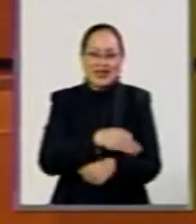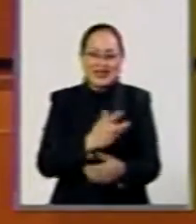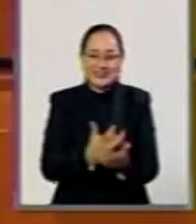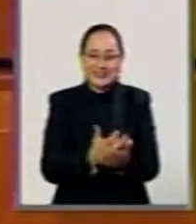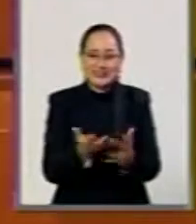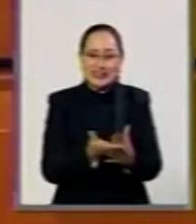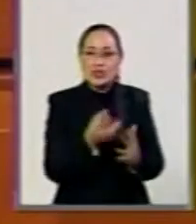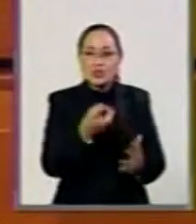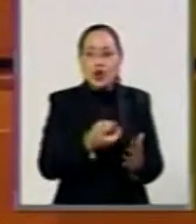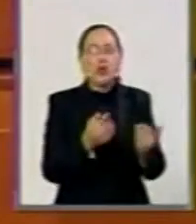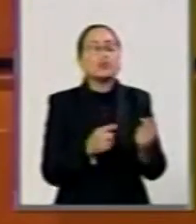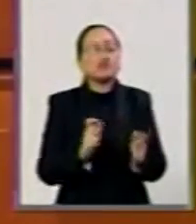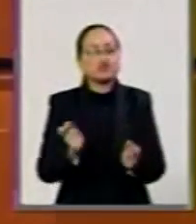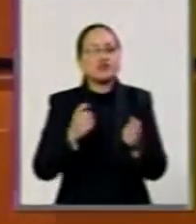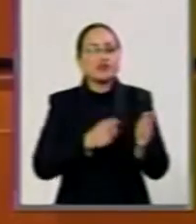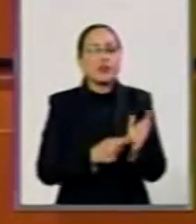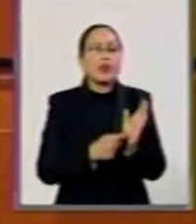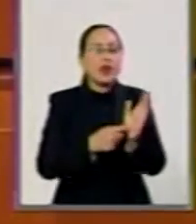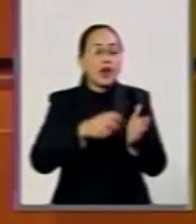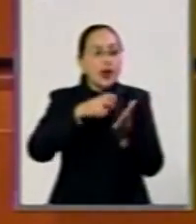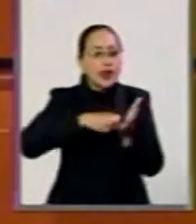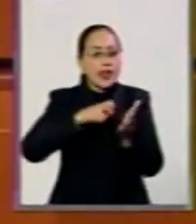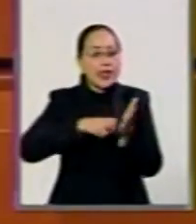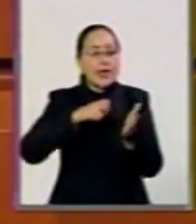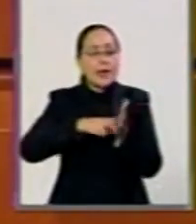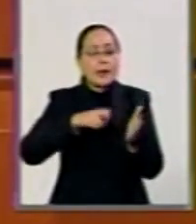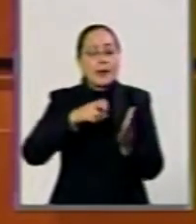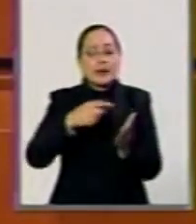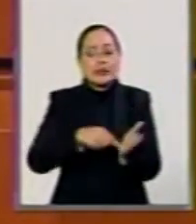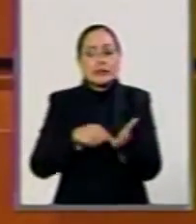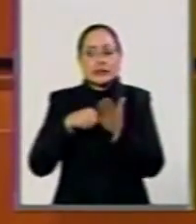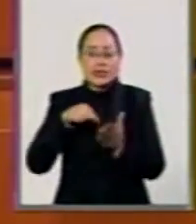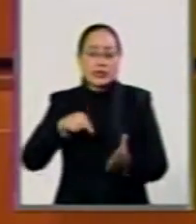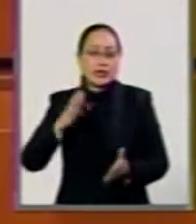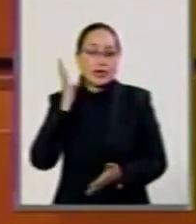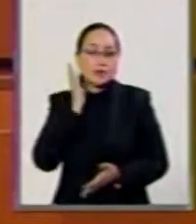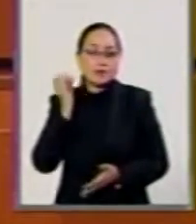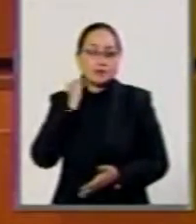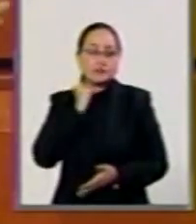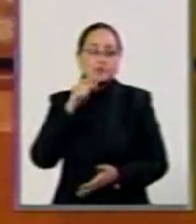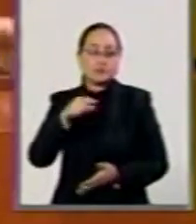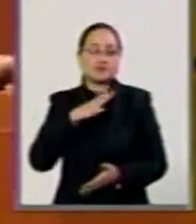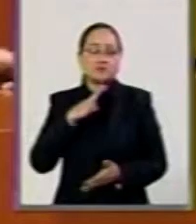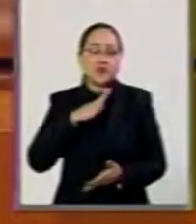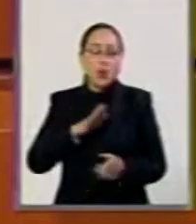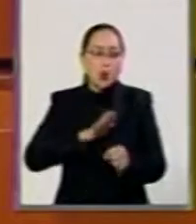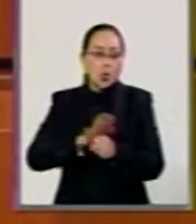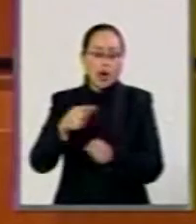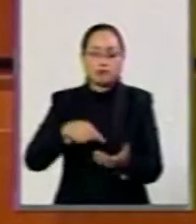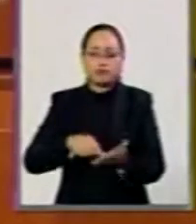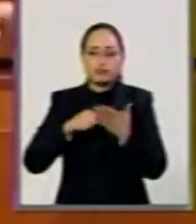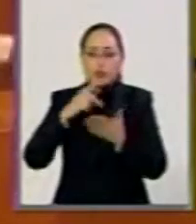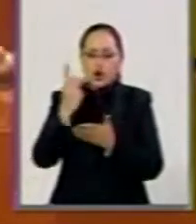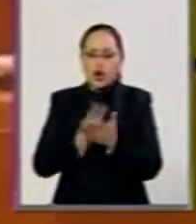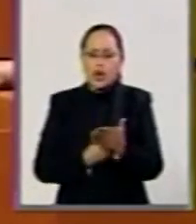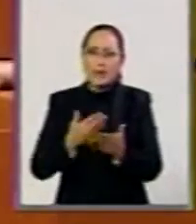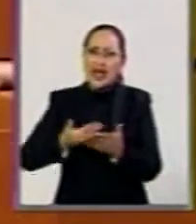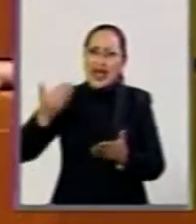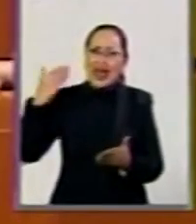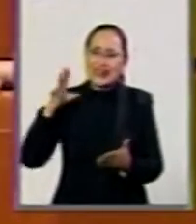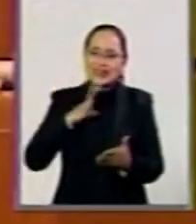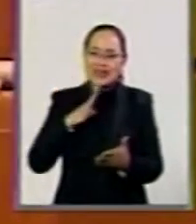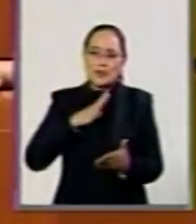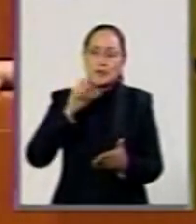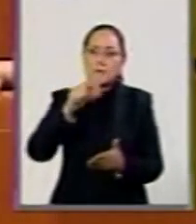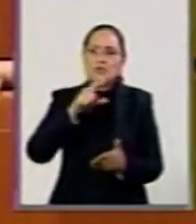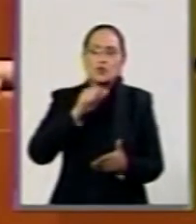a presentar con algunas modificaciones a este Senado de la República. Tiene que ver con un programa que estaba al aire en aquel momento, el programa